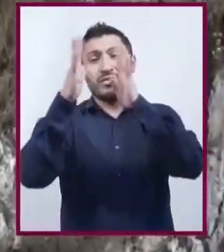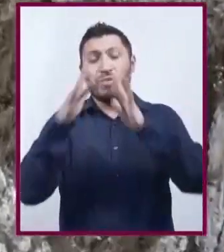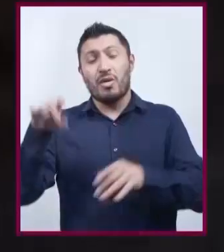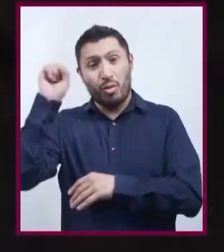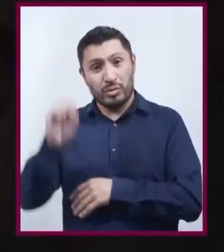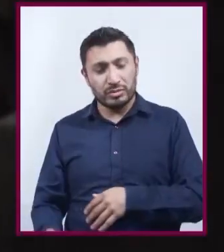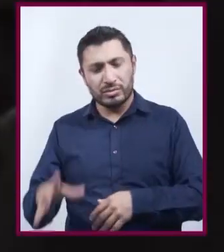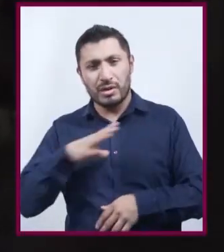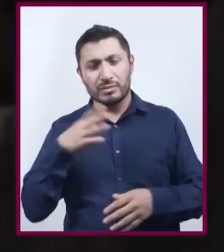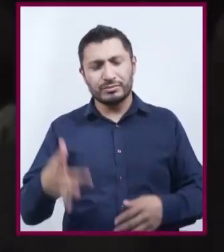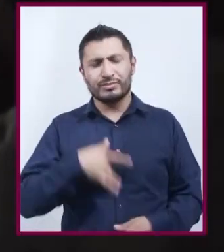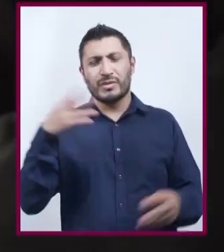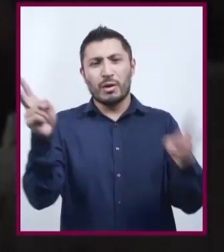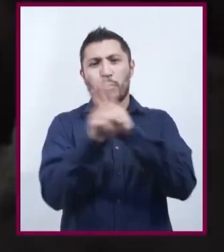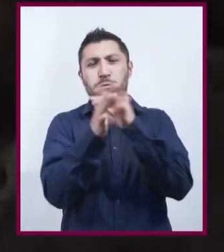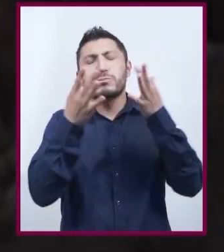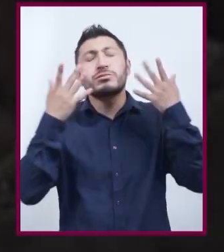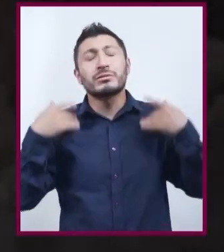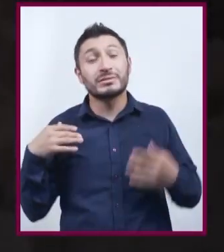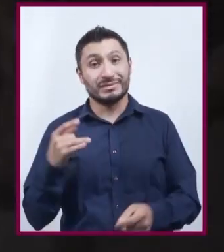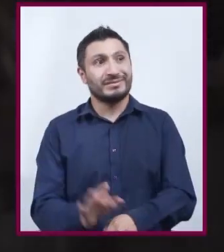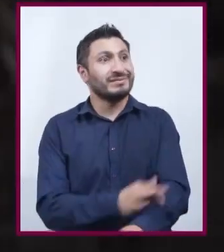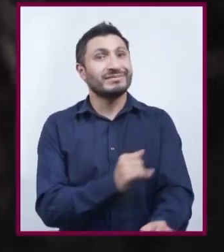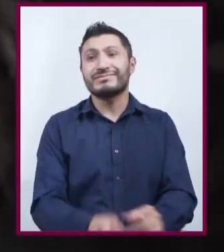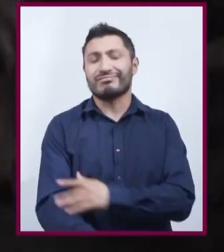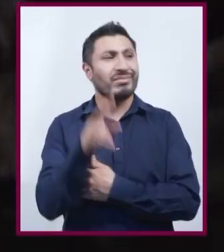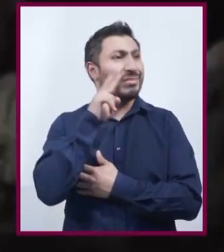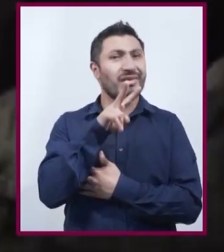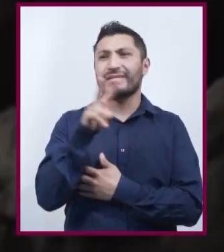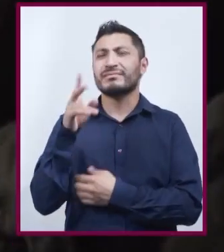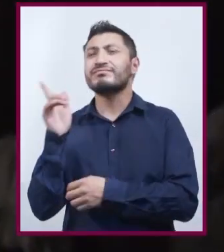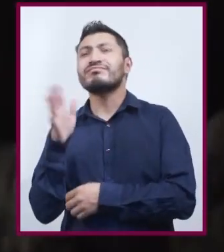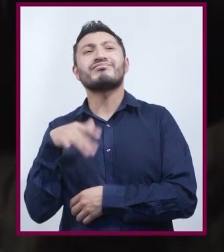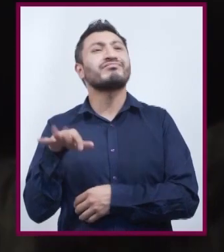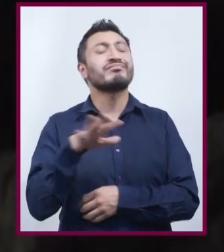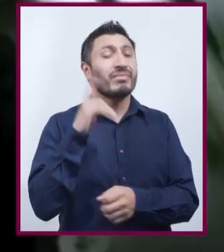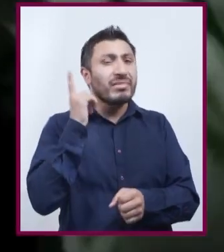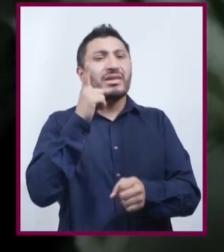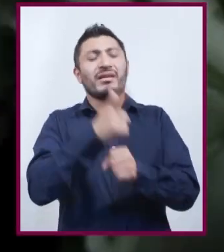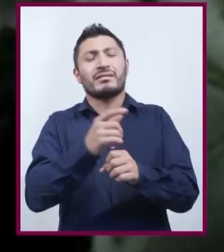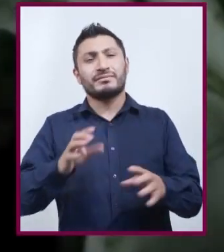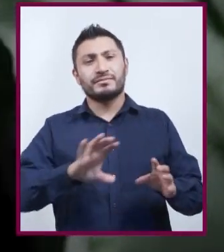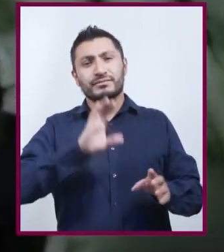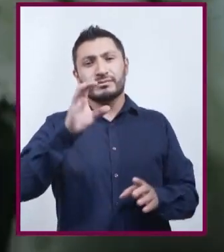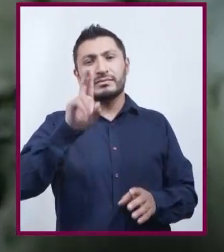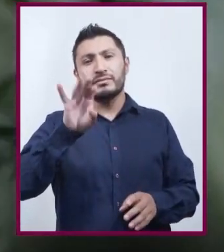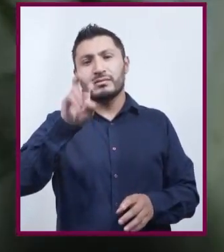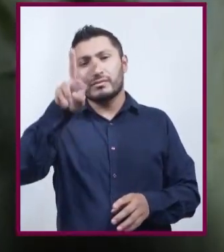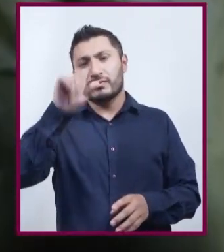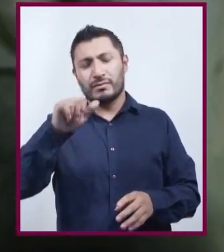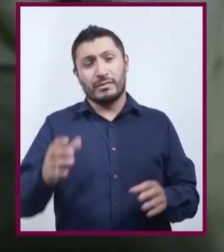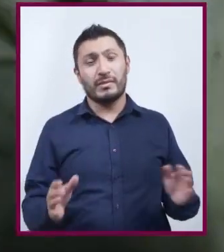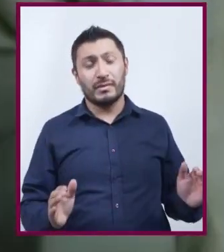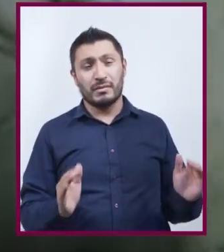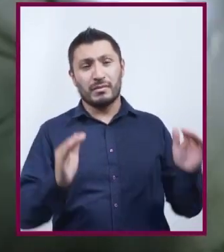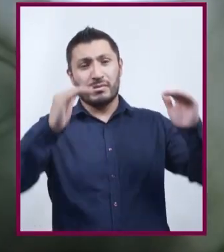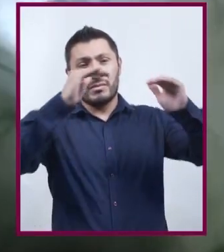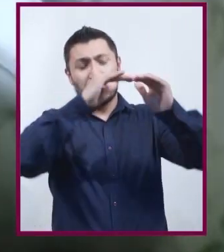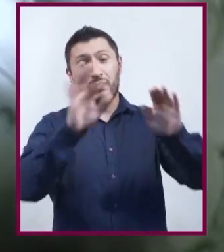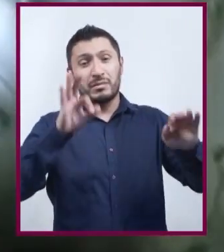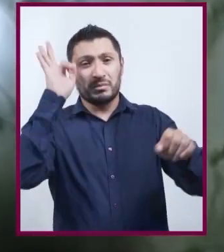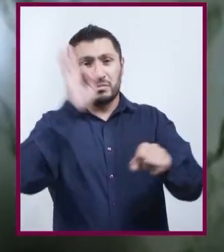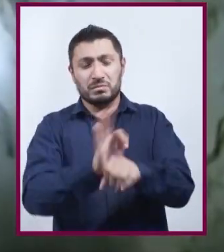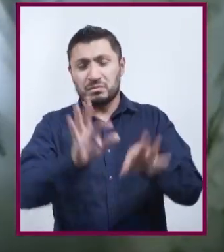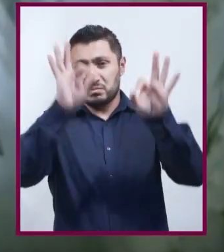Francia, cuando sintieron una pequeña corriente de aire. Fascinados, buscaron el origen de dicha corriente y encontraron una cueva que